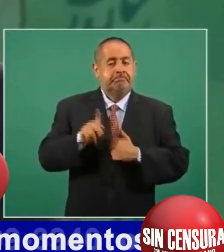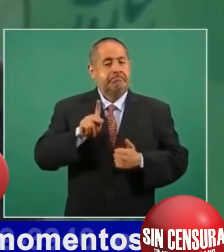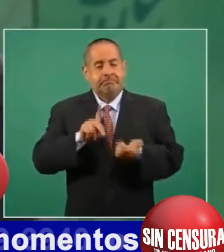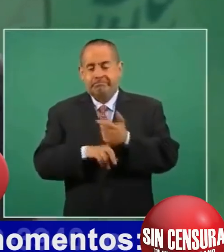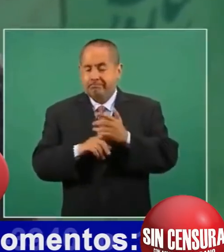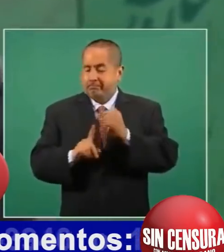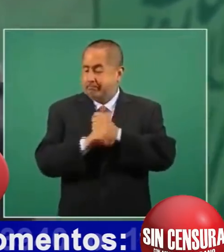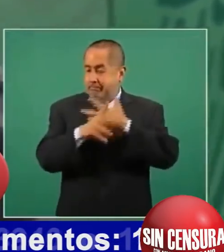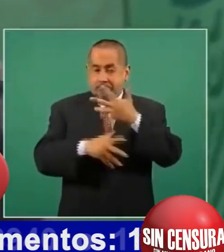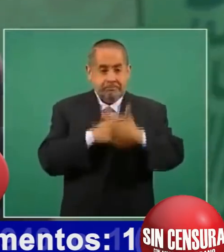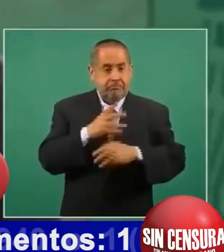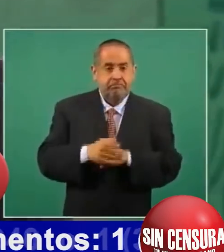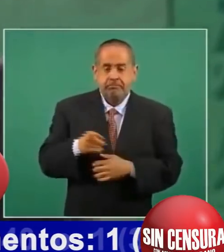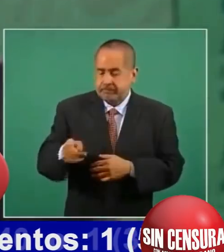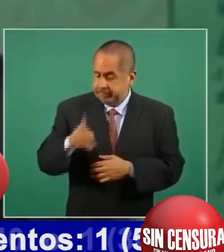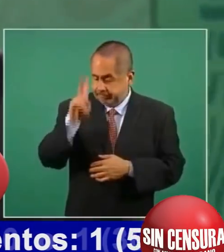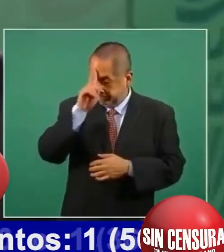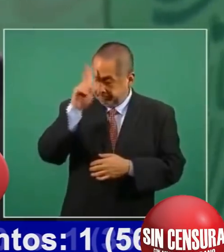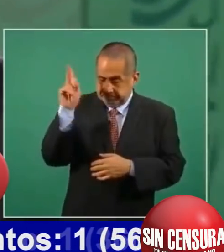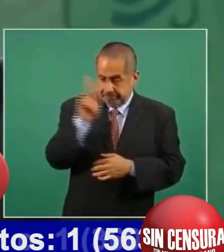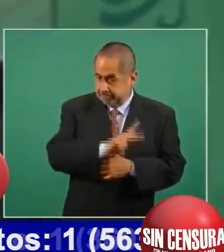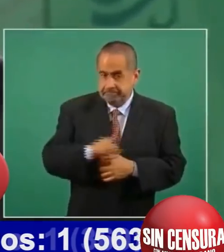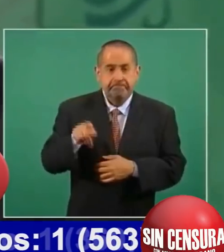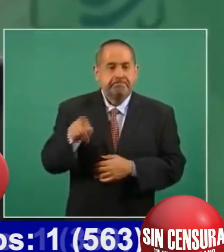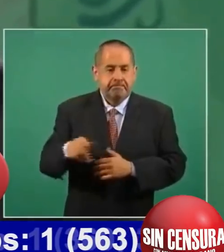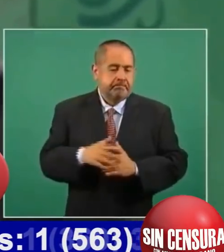agresividad. Yo aprovecho para